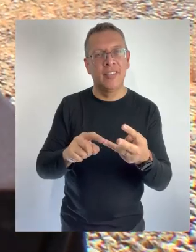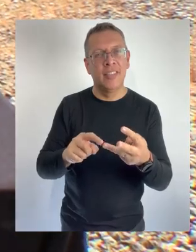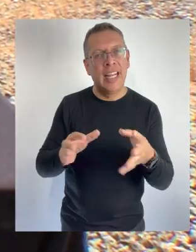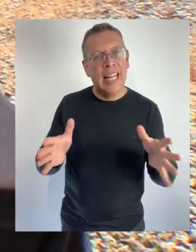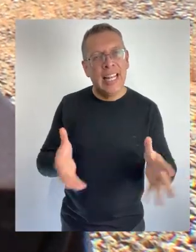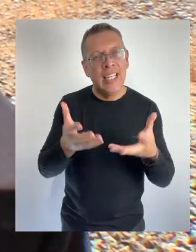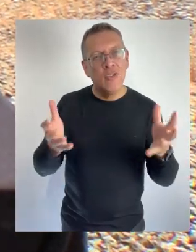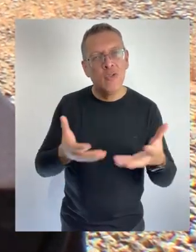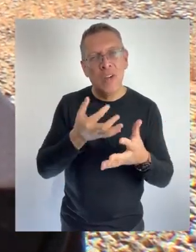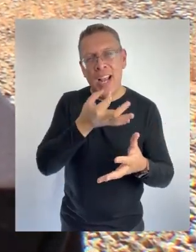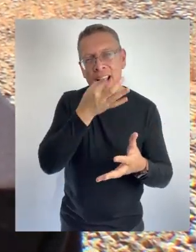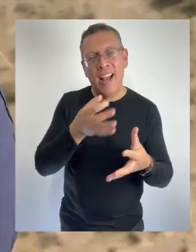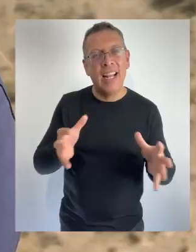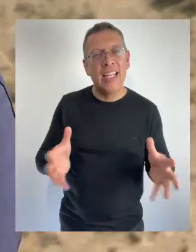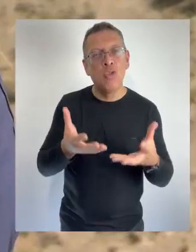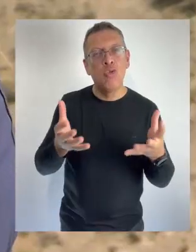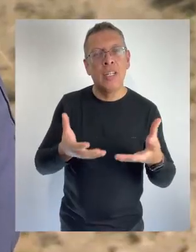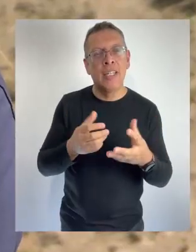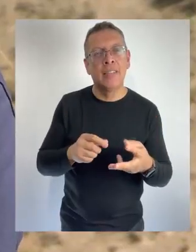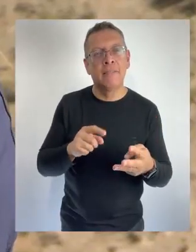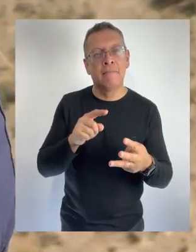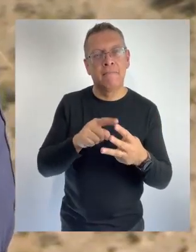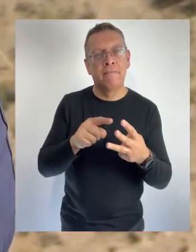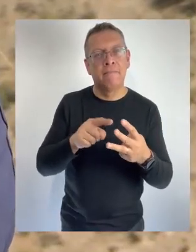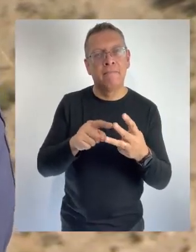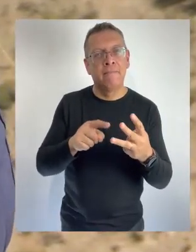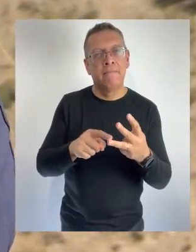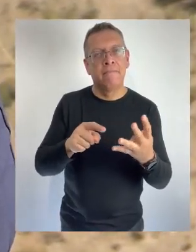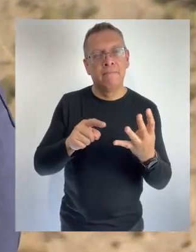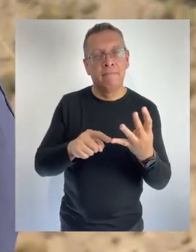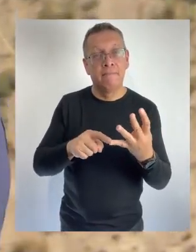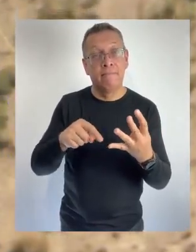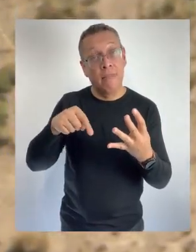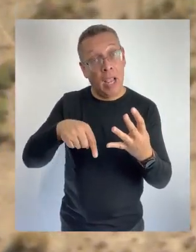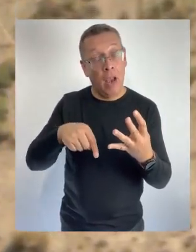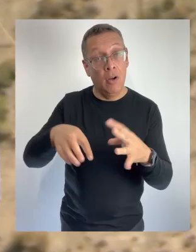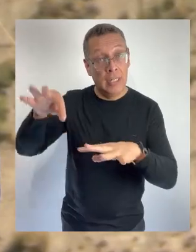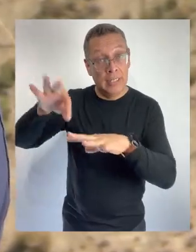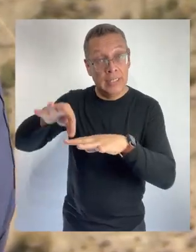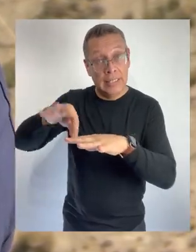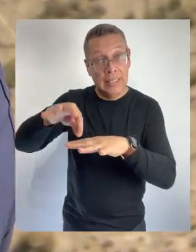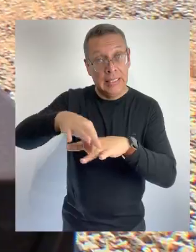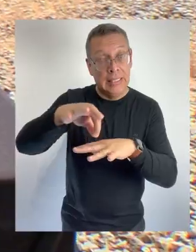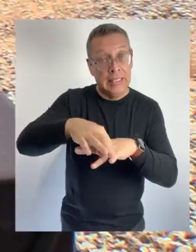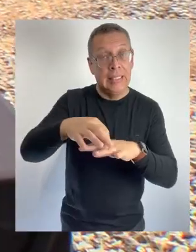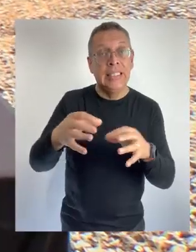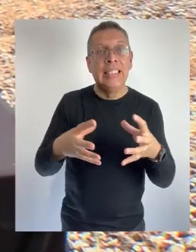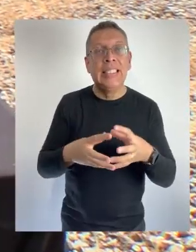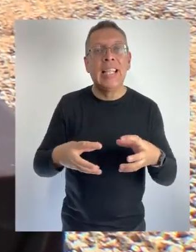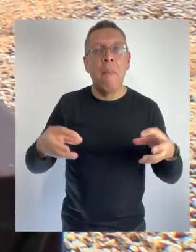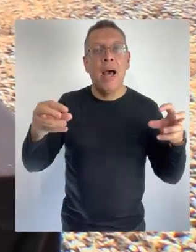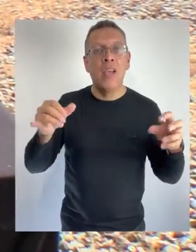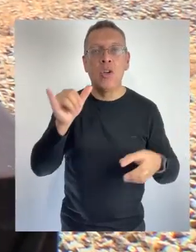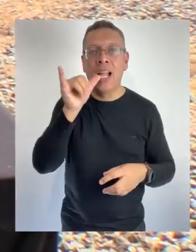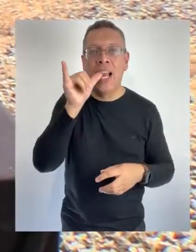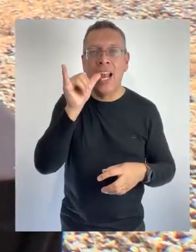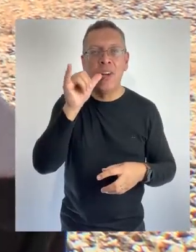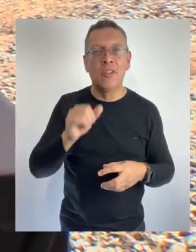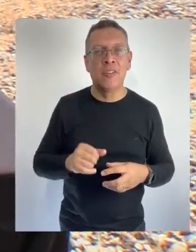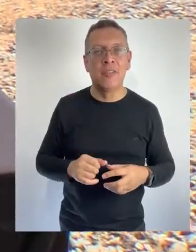ahora vamos a poner, creo que zapallo, bueno, ahora están también. ¿Zapallo italiano? Zapallo italiano. Los zucchini, como le